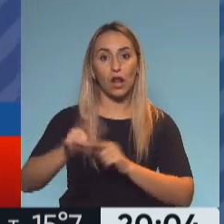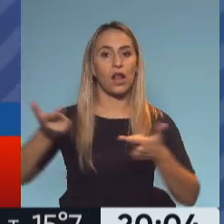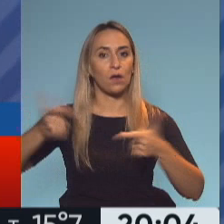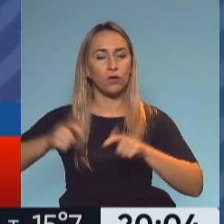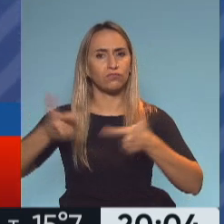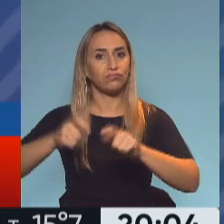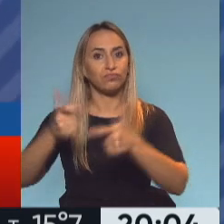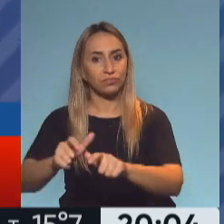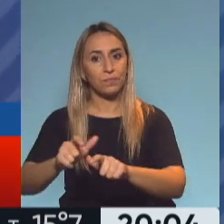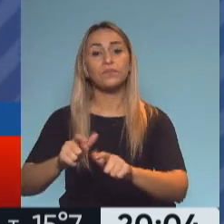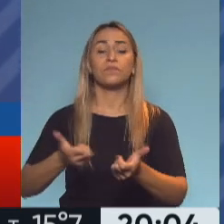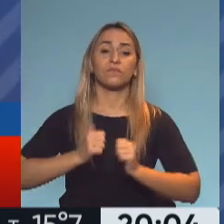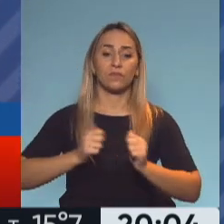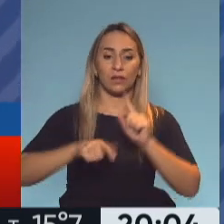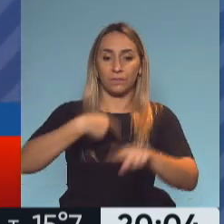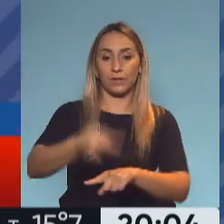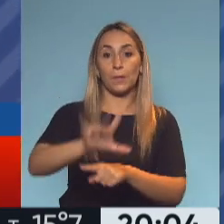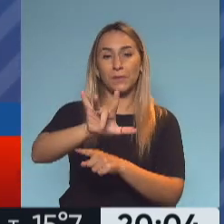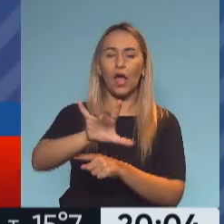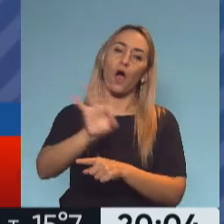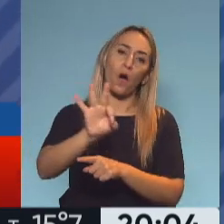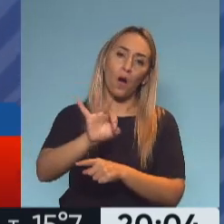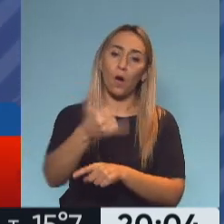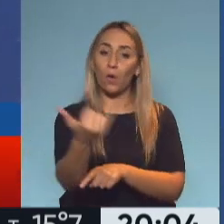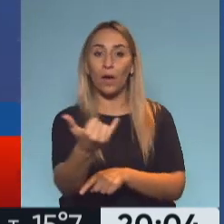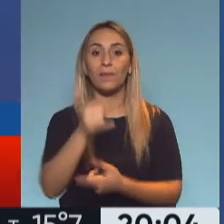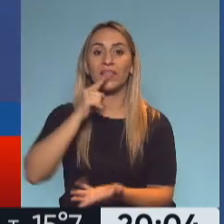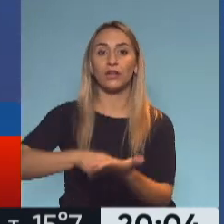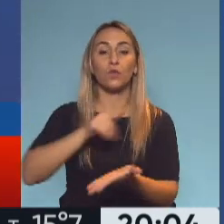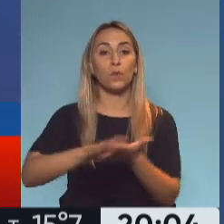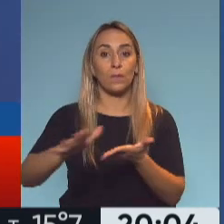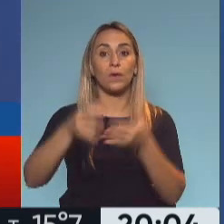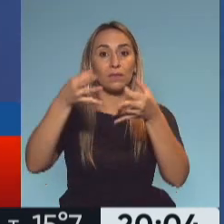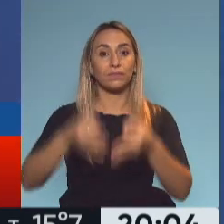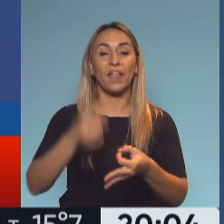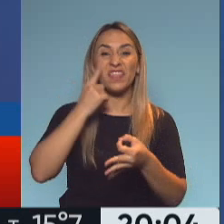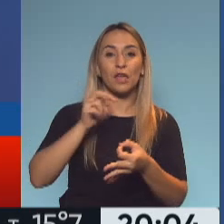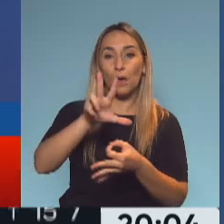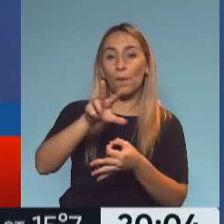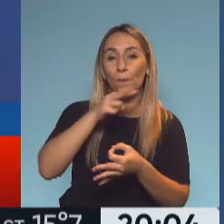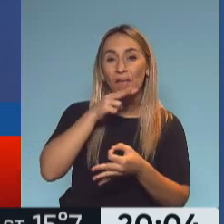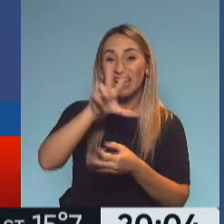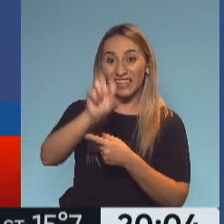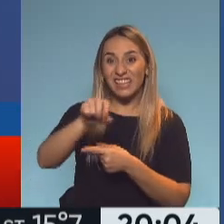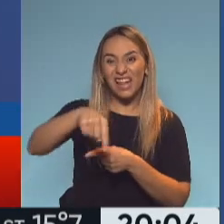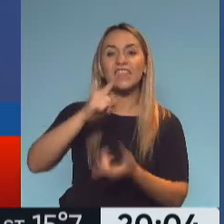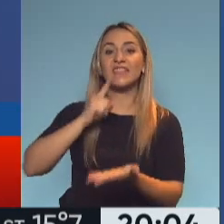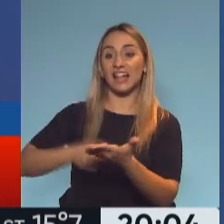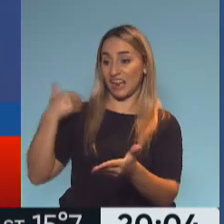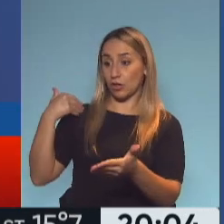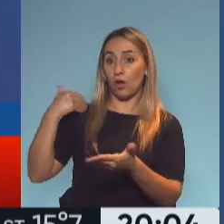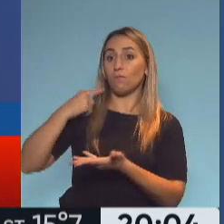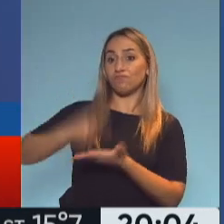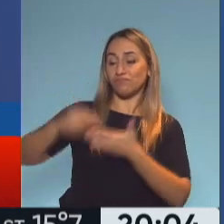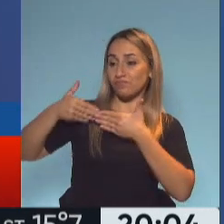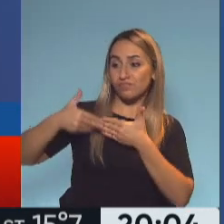espera las nuevas medidas el miércoles o a más tardar el jueves, porque recordemos que el viernes 30 vence el decreto